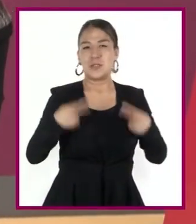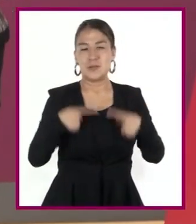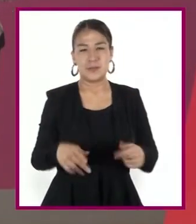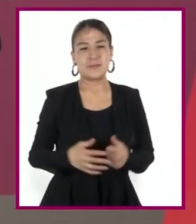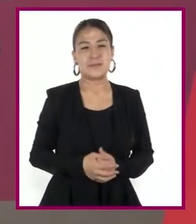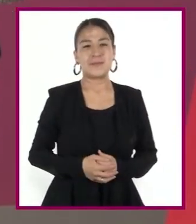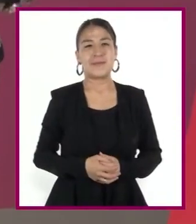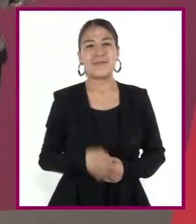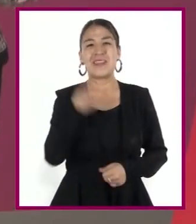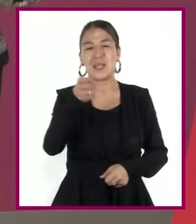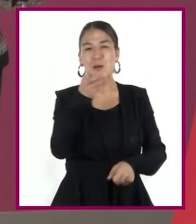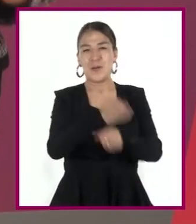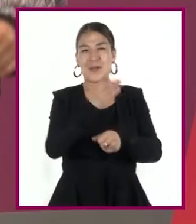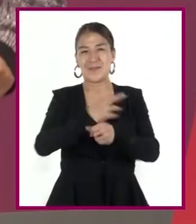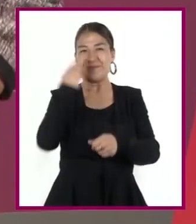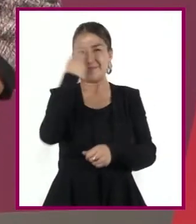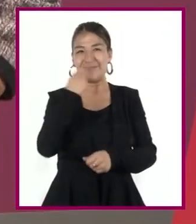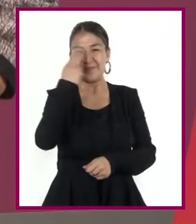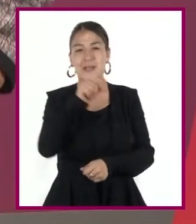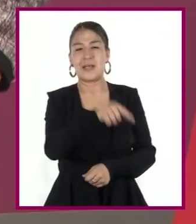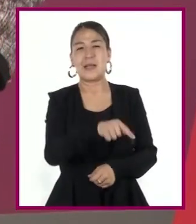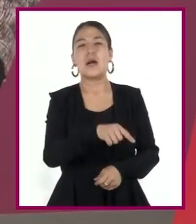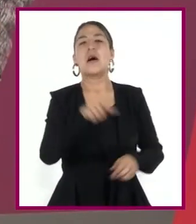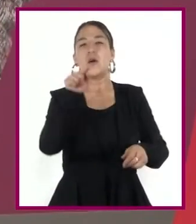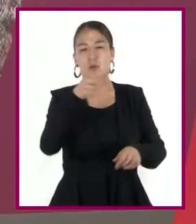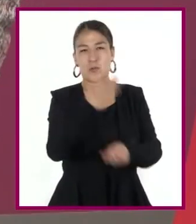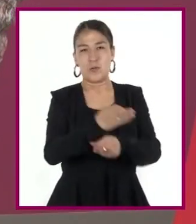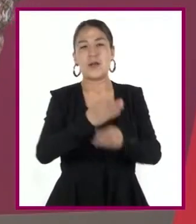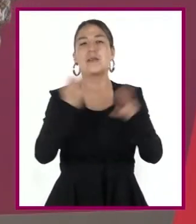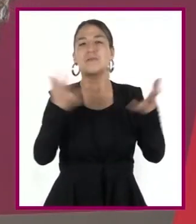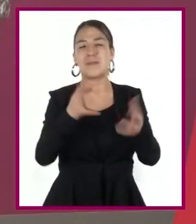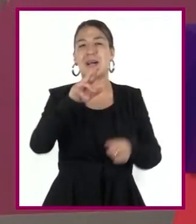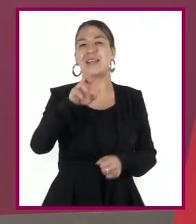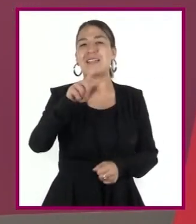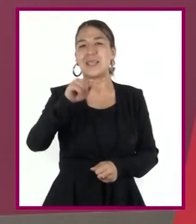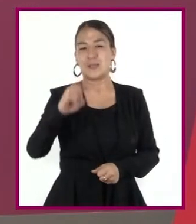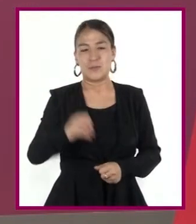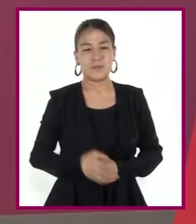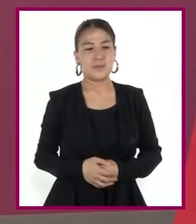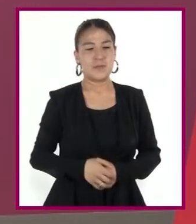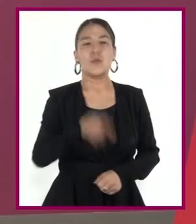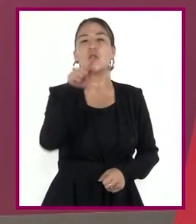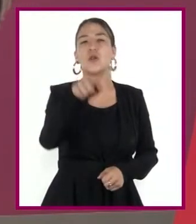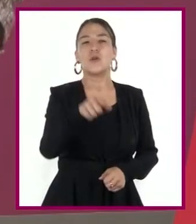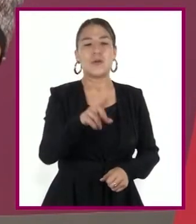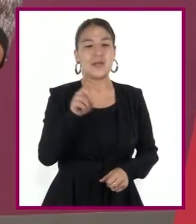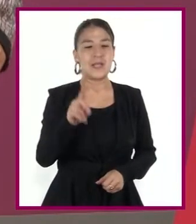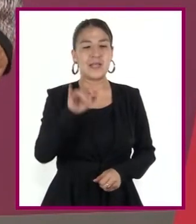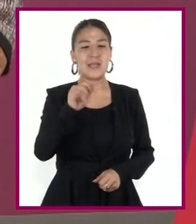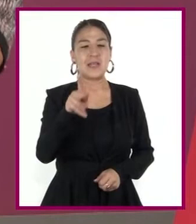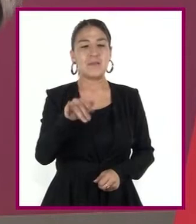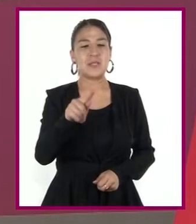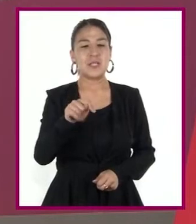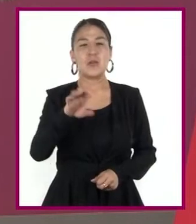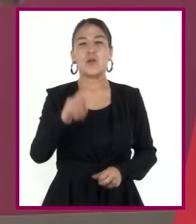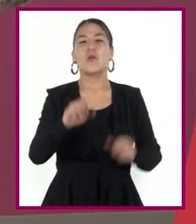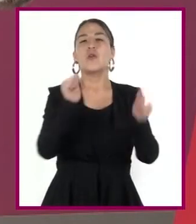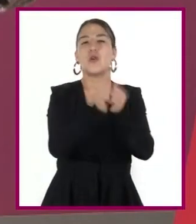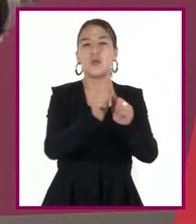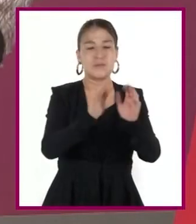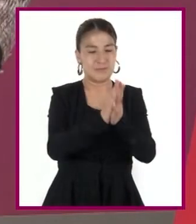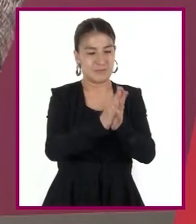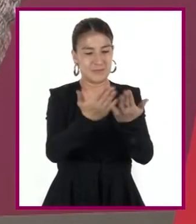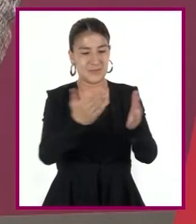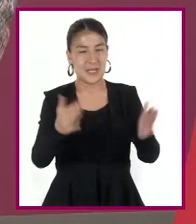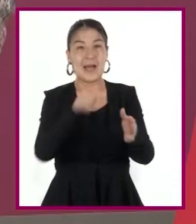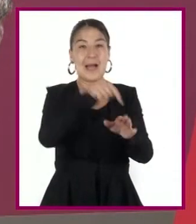elementos revisados hasta este momento, vamos a realizar el reto de hoy. Realiza un díptico con portada, datos de tu